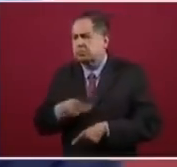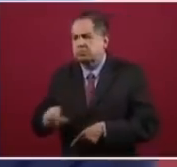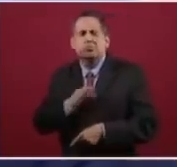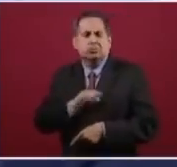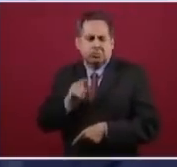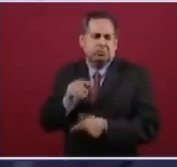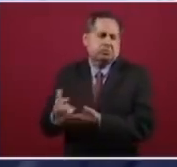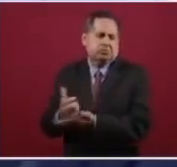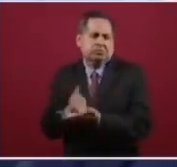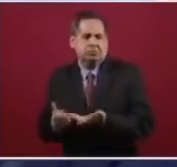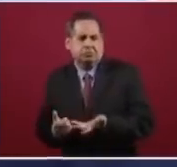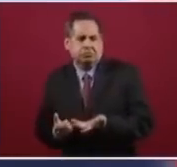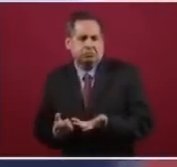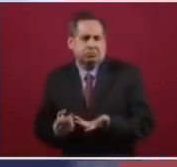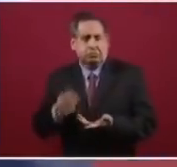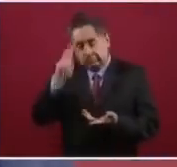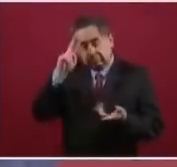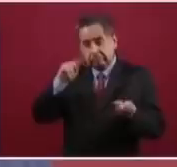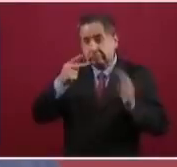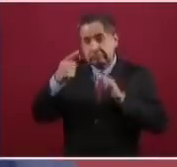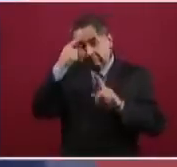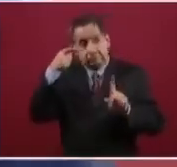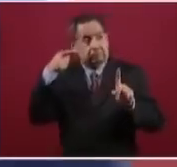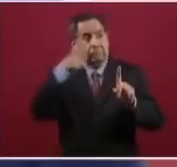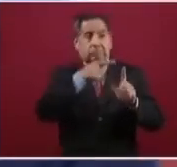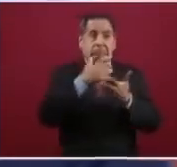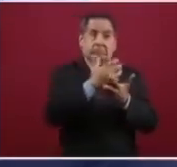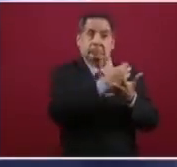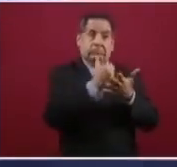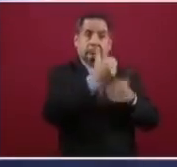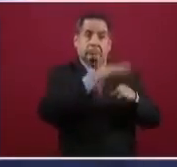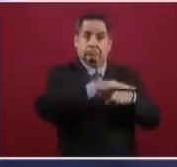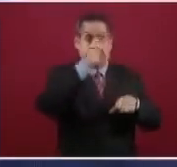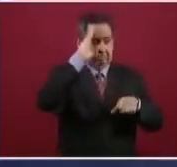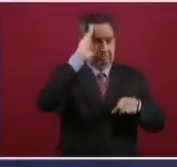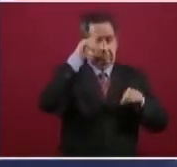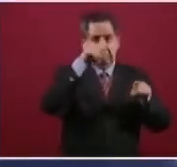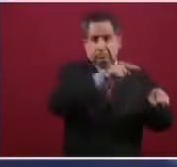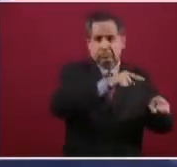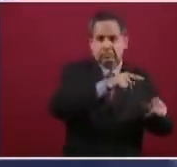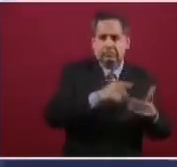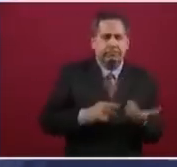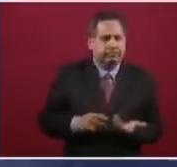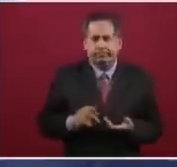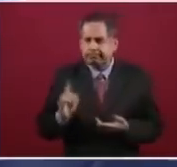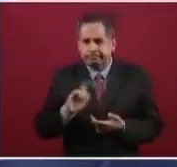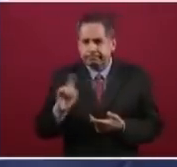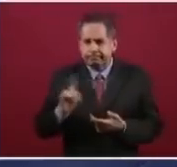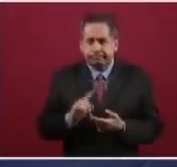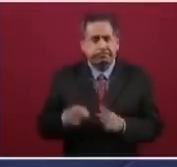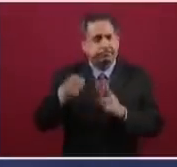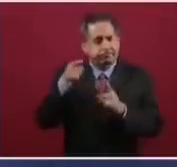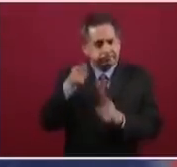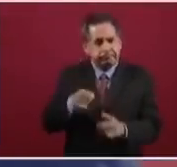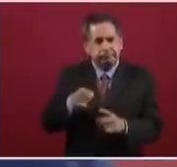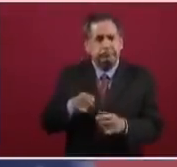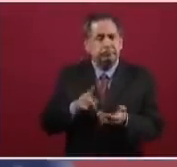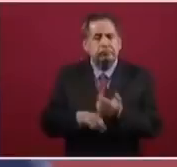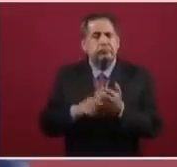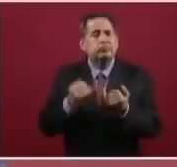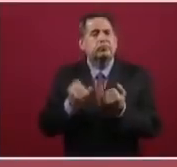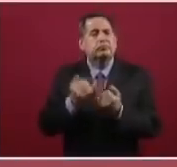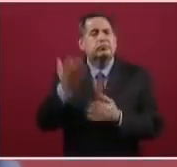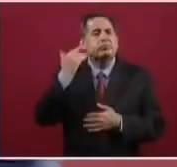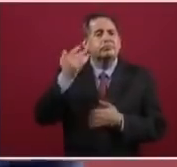qué se utilizaba el presupuesto para que el estado lo que se tenía que hacer como en el porfiriato